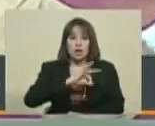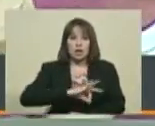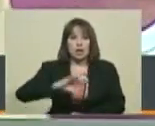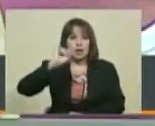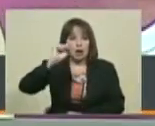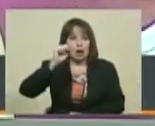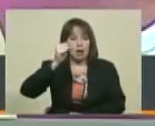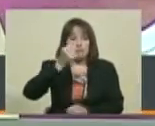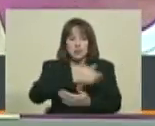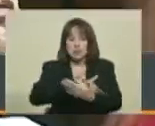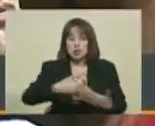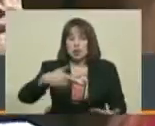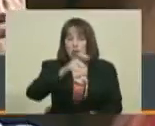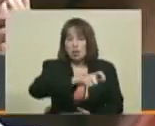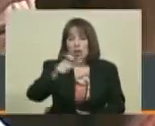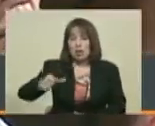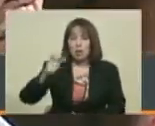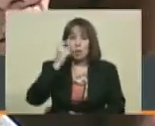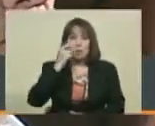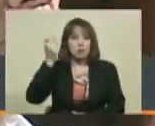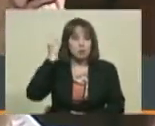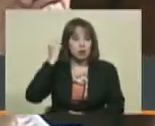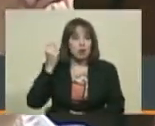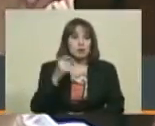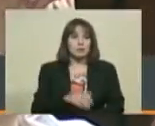de hombres y mujeres de nuestra tierra.